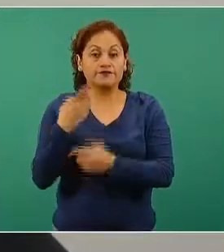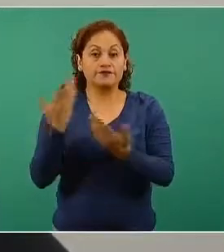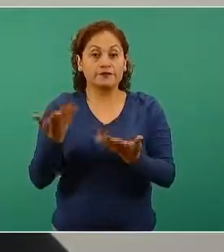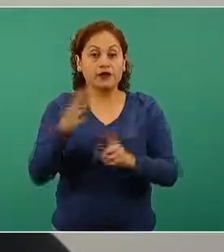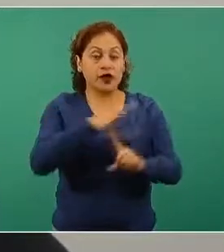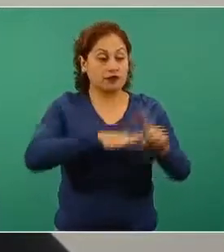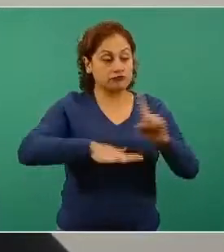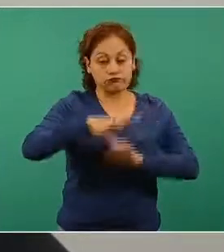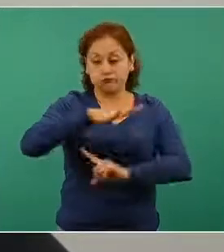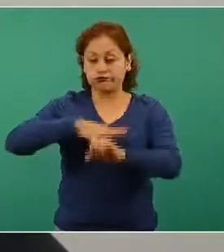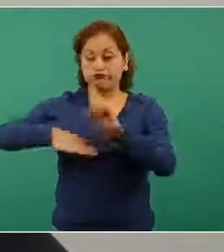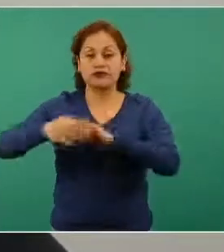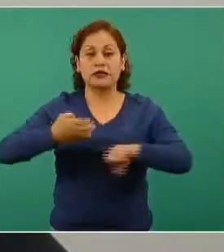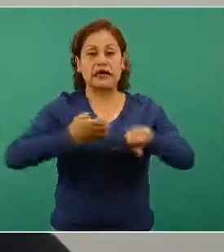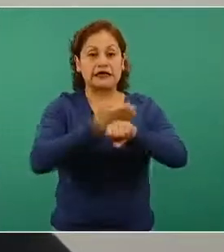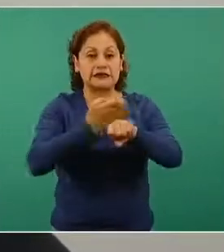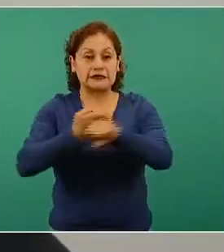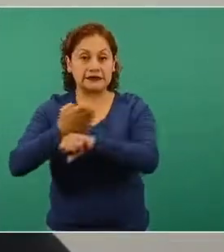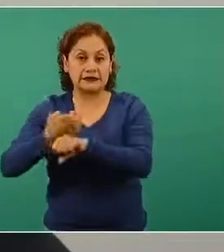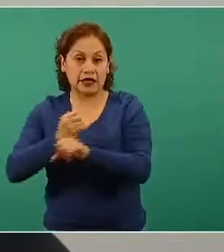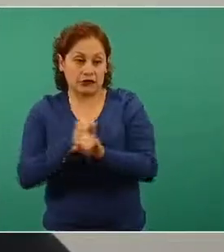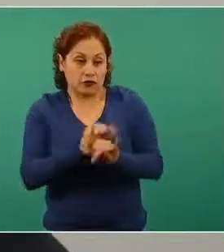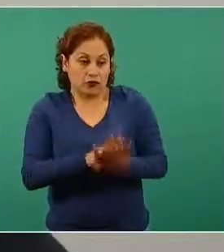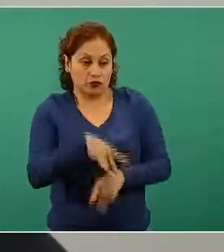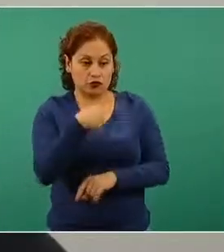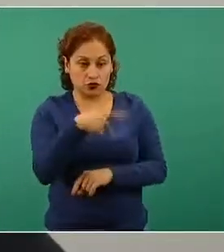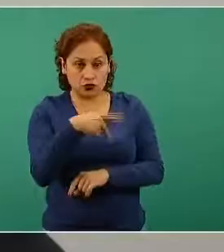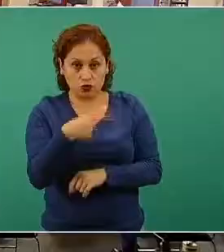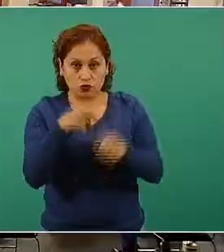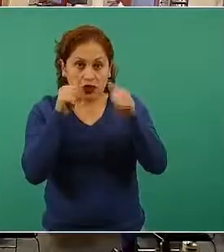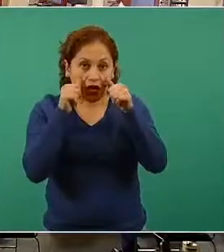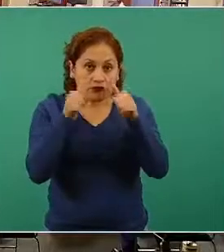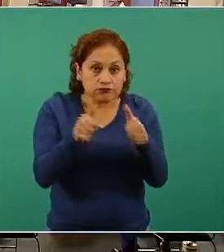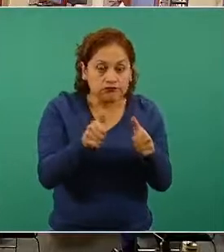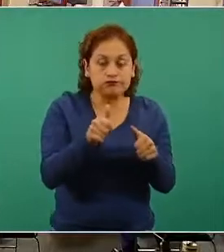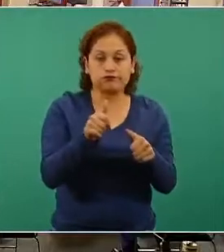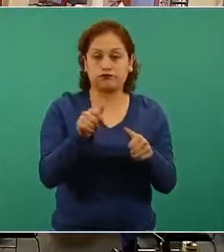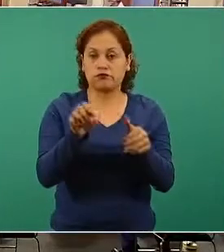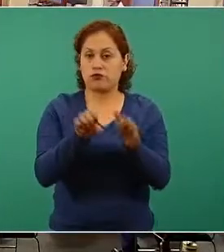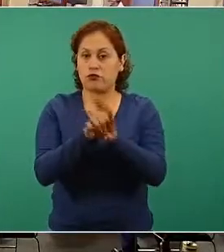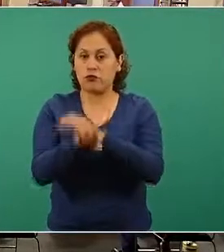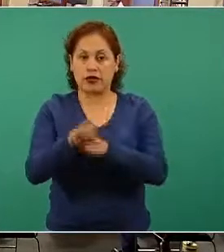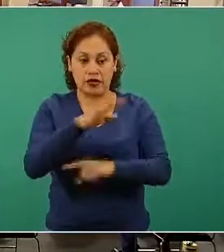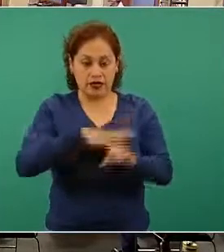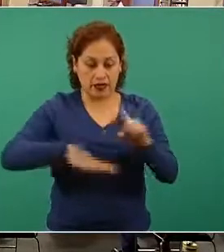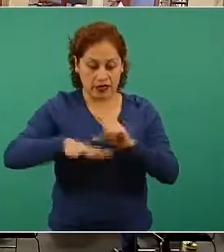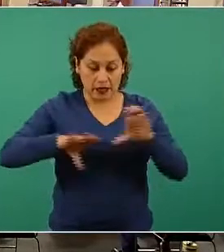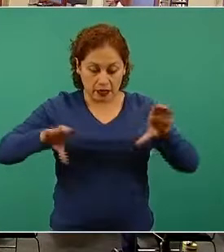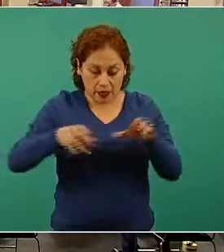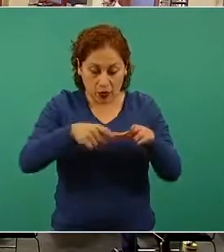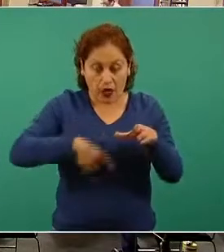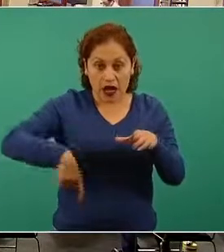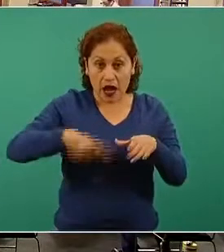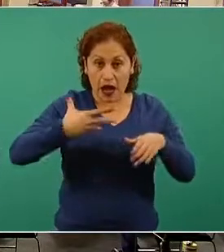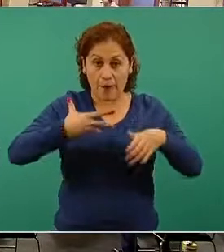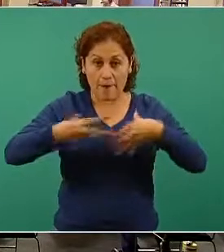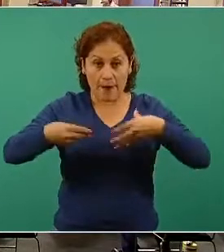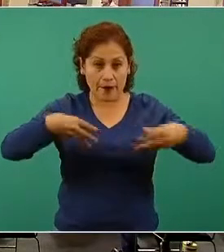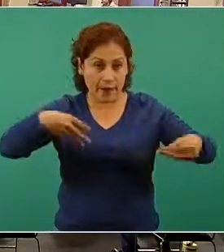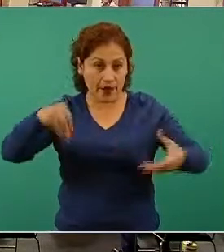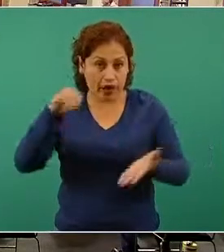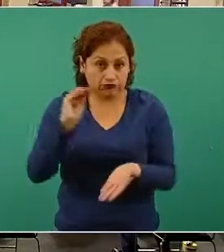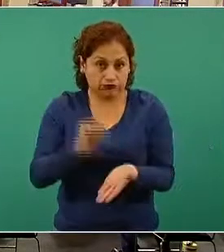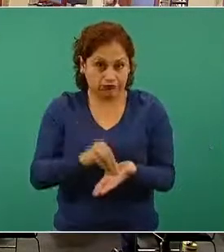local. Si a nivel local se está teniendo todavía una actividad epidémica importante, es decir, hay una carga de enfermedad que